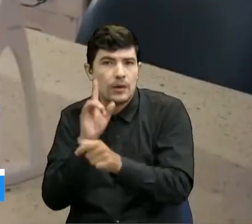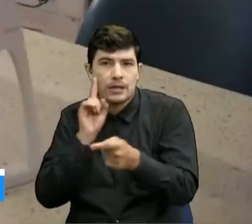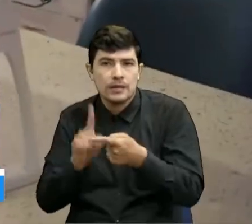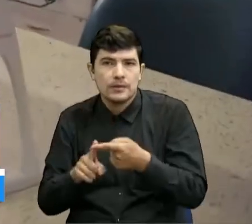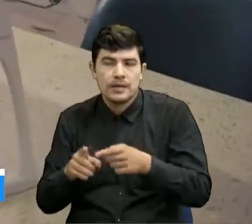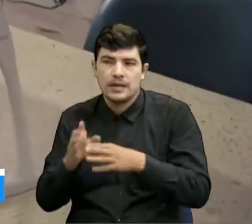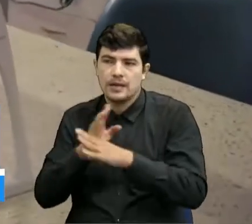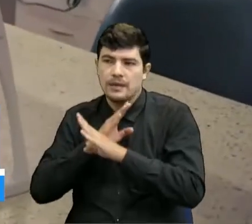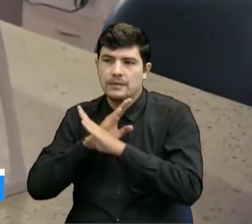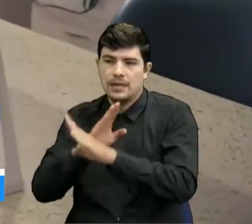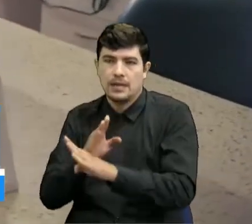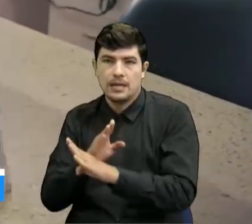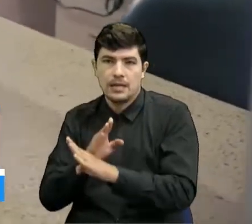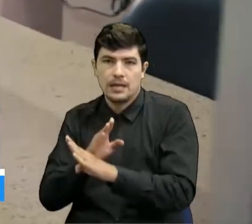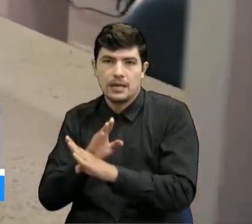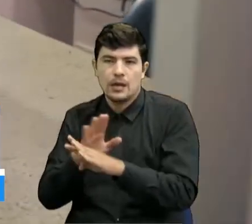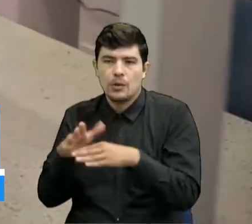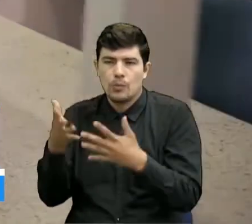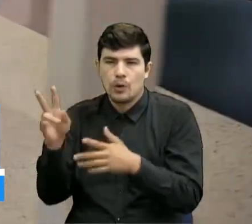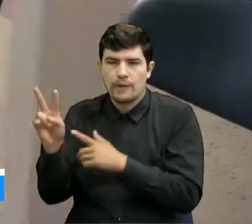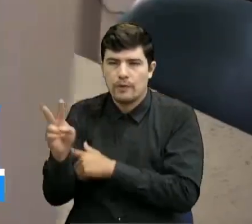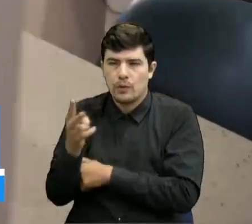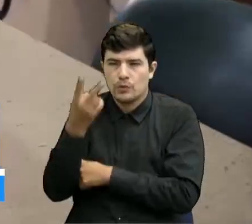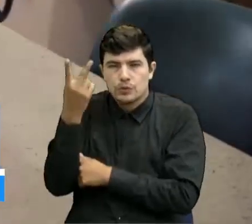Mitigar la evolución de la pandemia